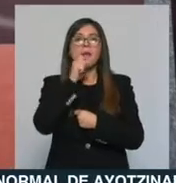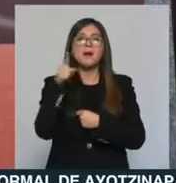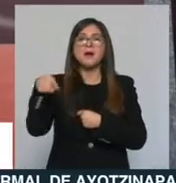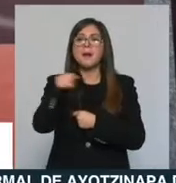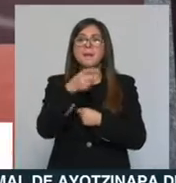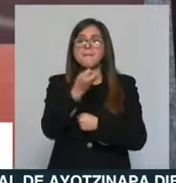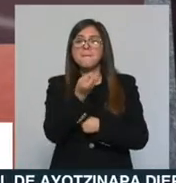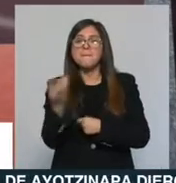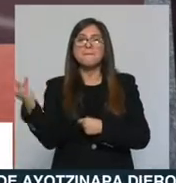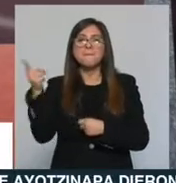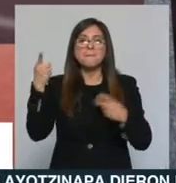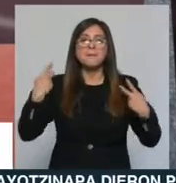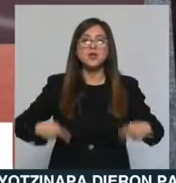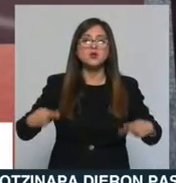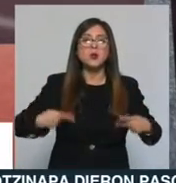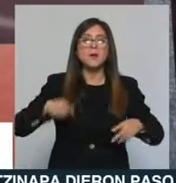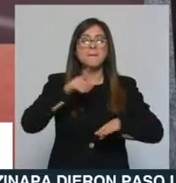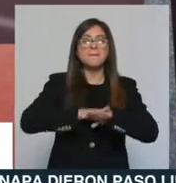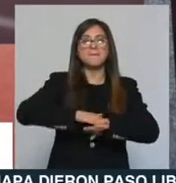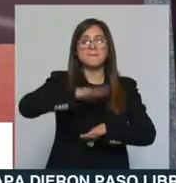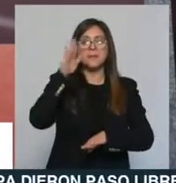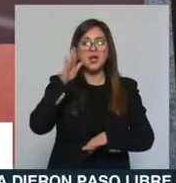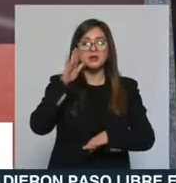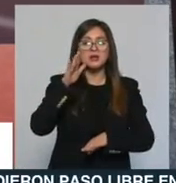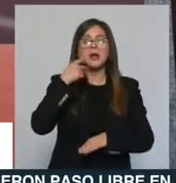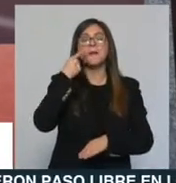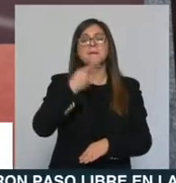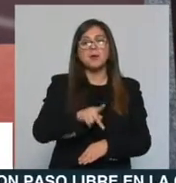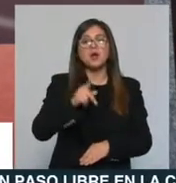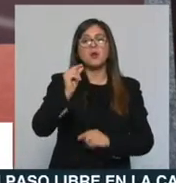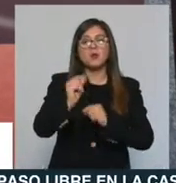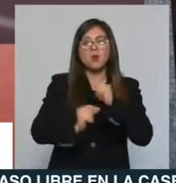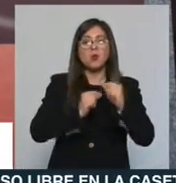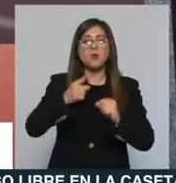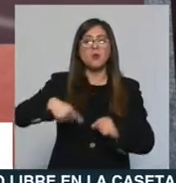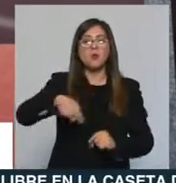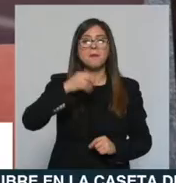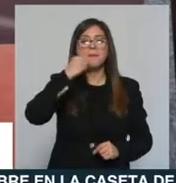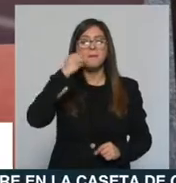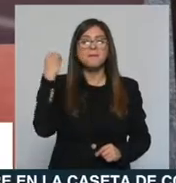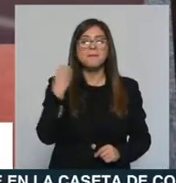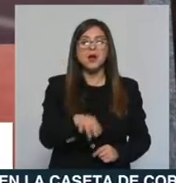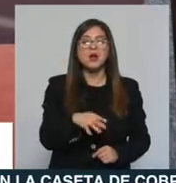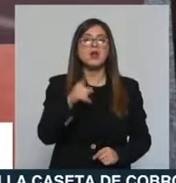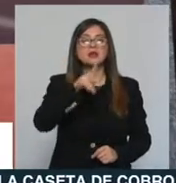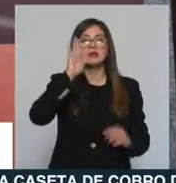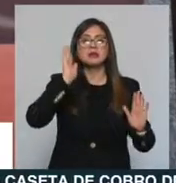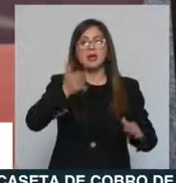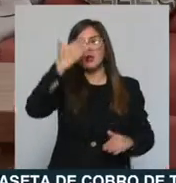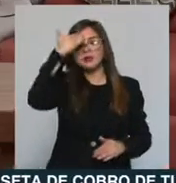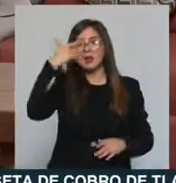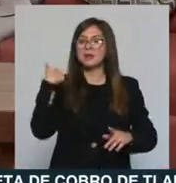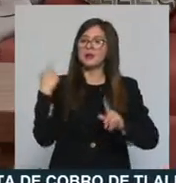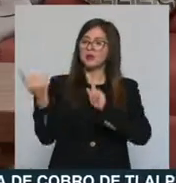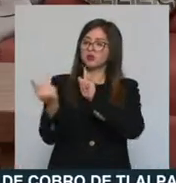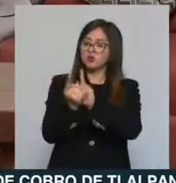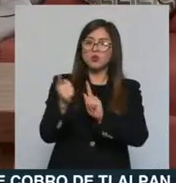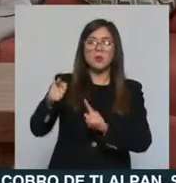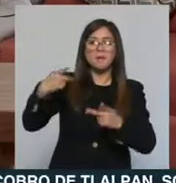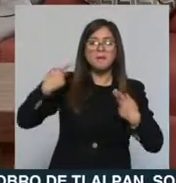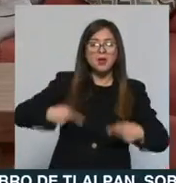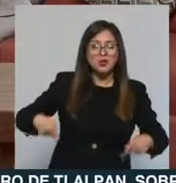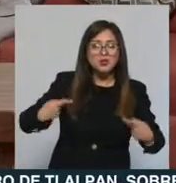clientes aumenta y también lo más padre de esto es pues que te encuentras con gente conocida,